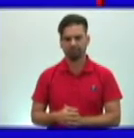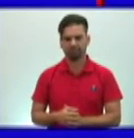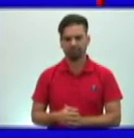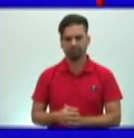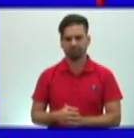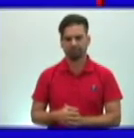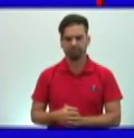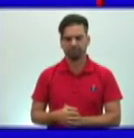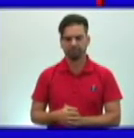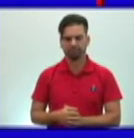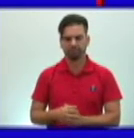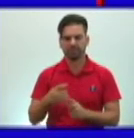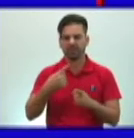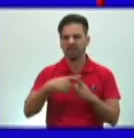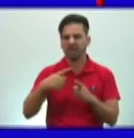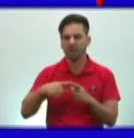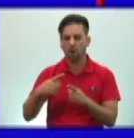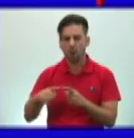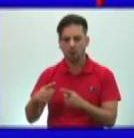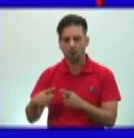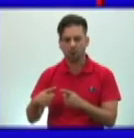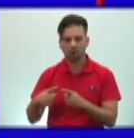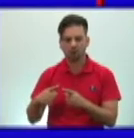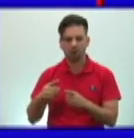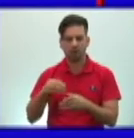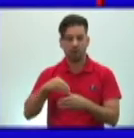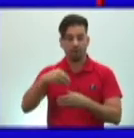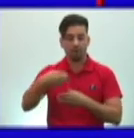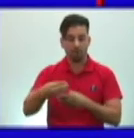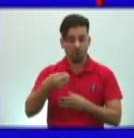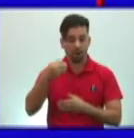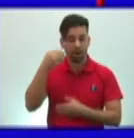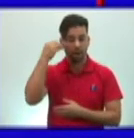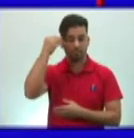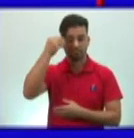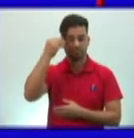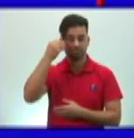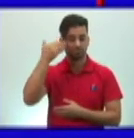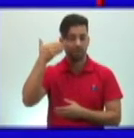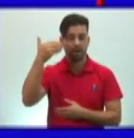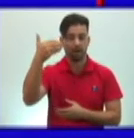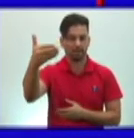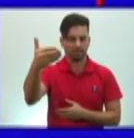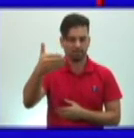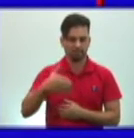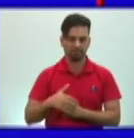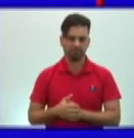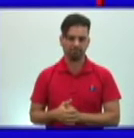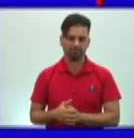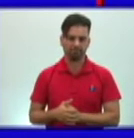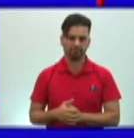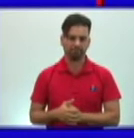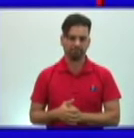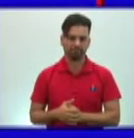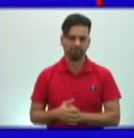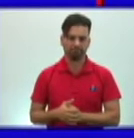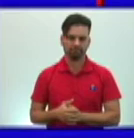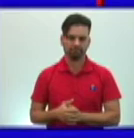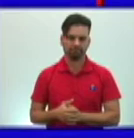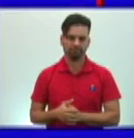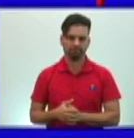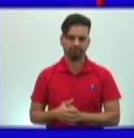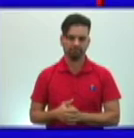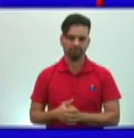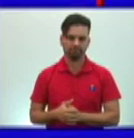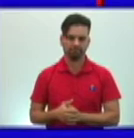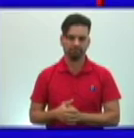continúa Lenin, de las cosas fuera de nuestra mente, independientemente de ella, independientes de ella. Lo que reputaba